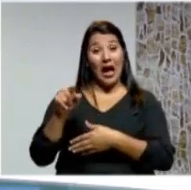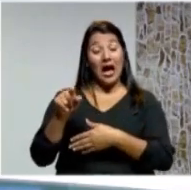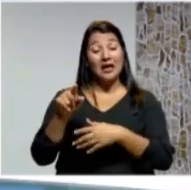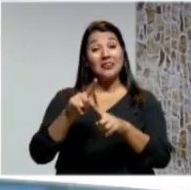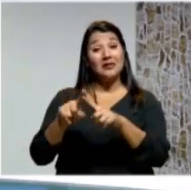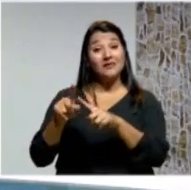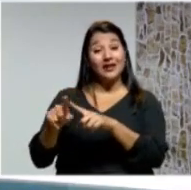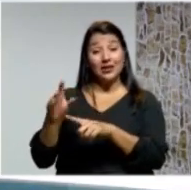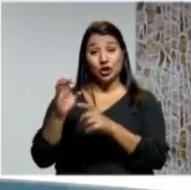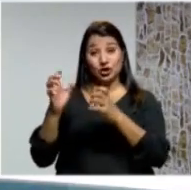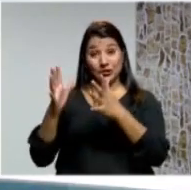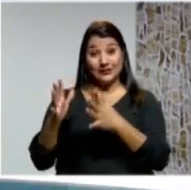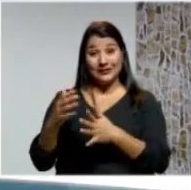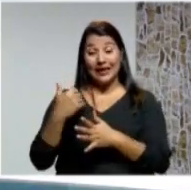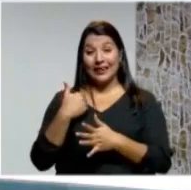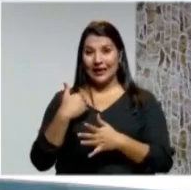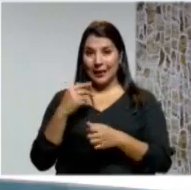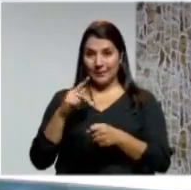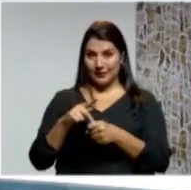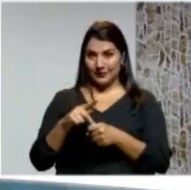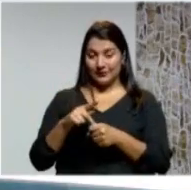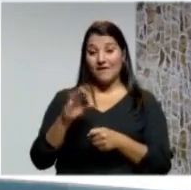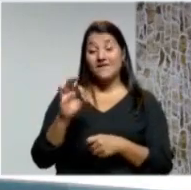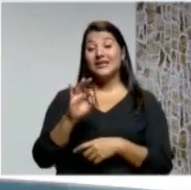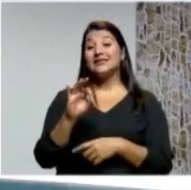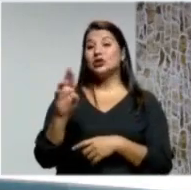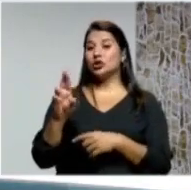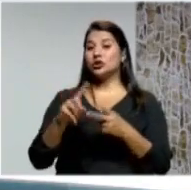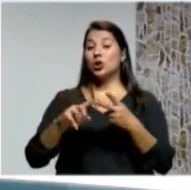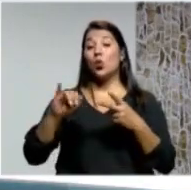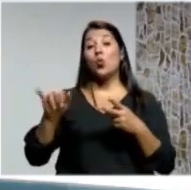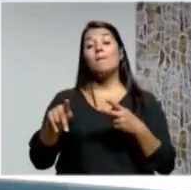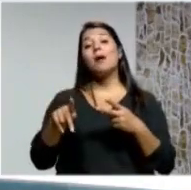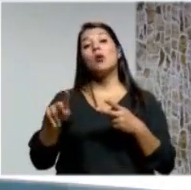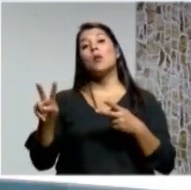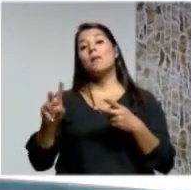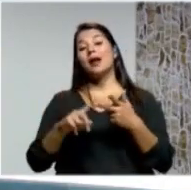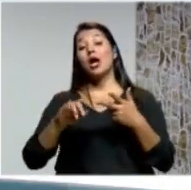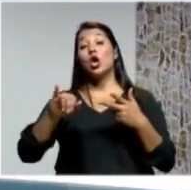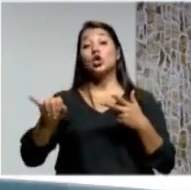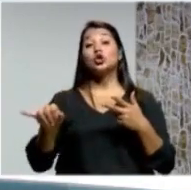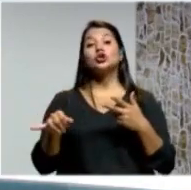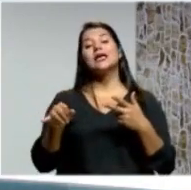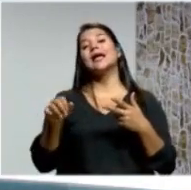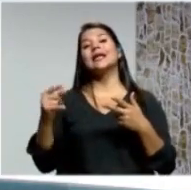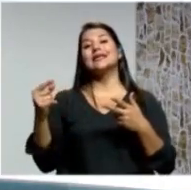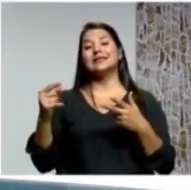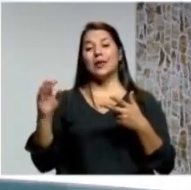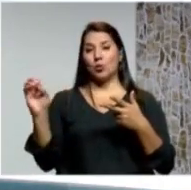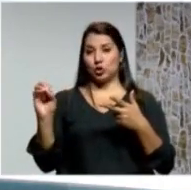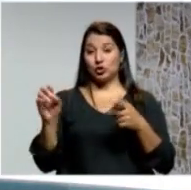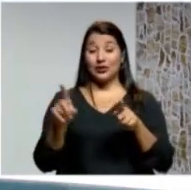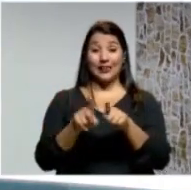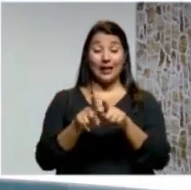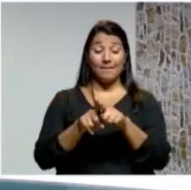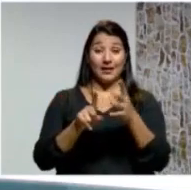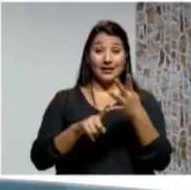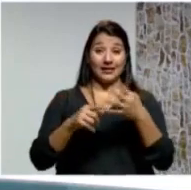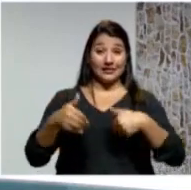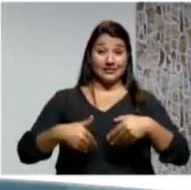son los costarricenses que tienen acción. Francisco Rodríguez, Juan Pablo Vargas y José Guillermo Ortiz, además del